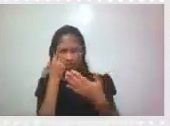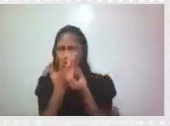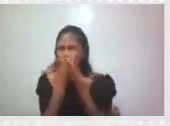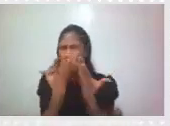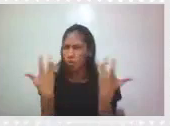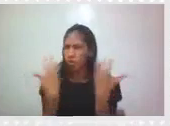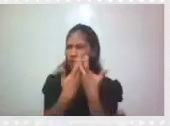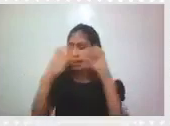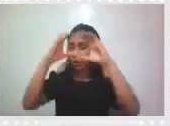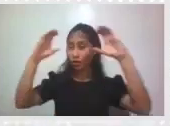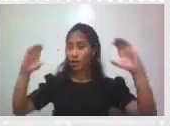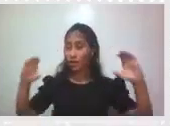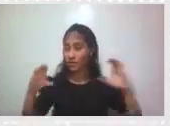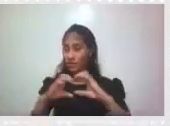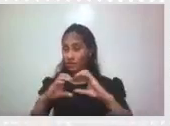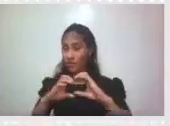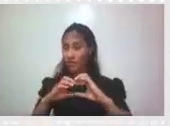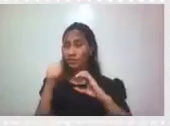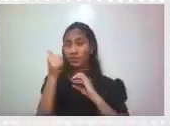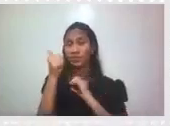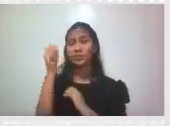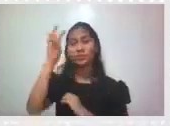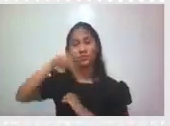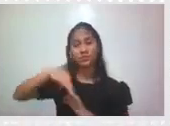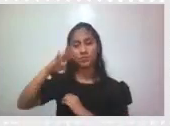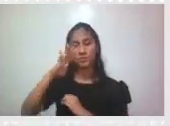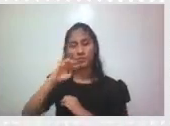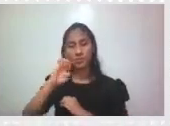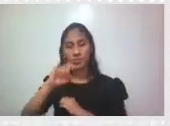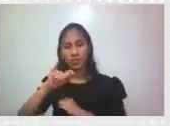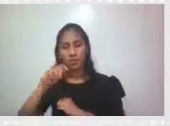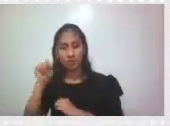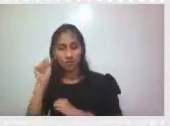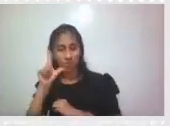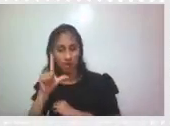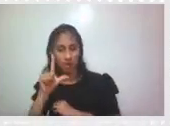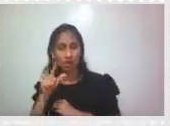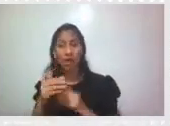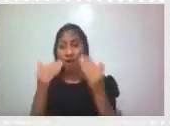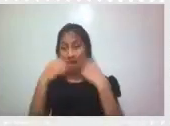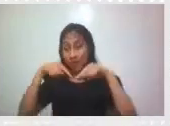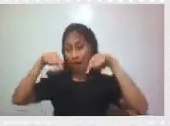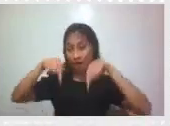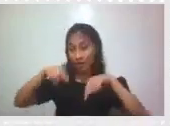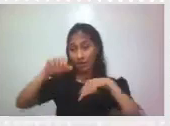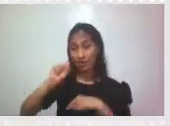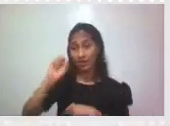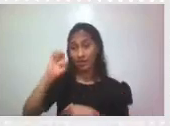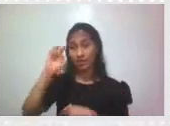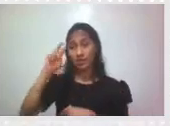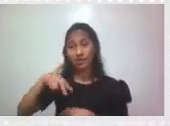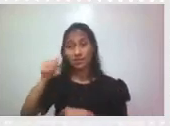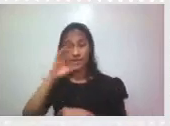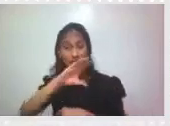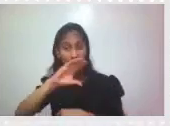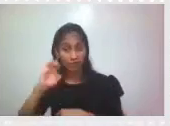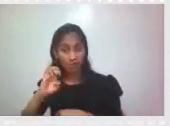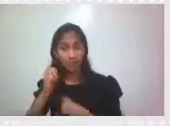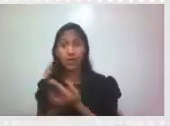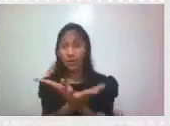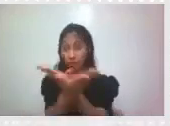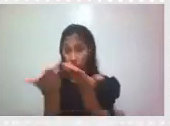ambiental? ¿El SENACE, para otorgar la certificación ambiental, exige como requisito previo que se